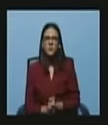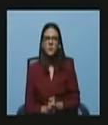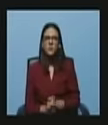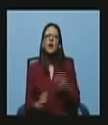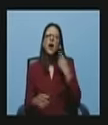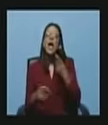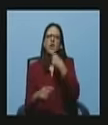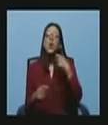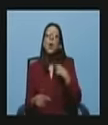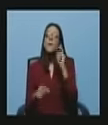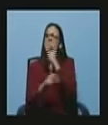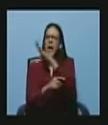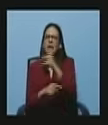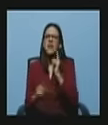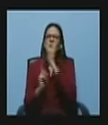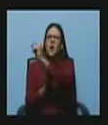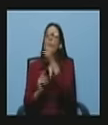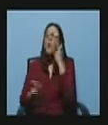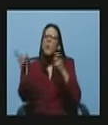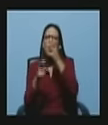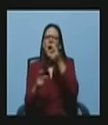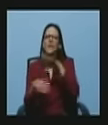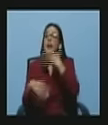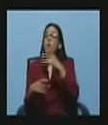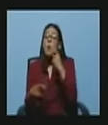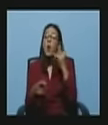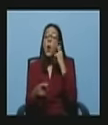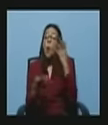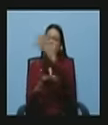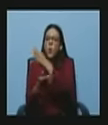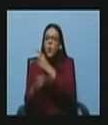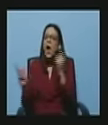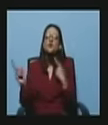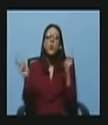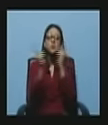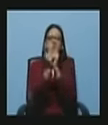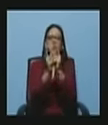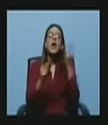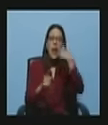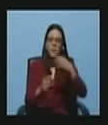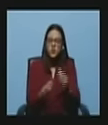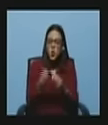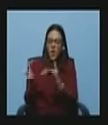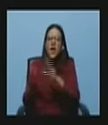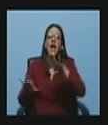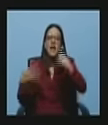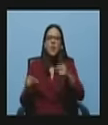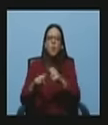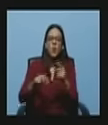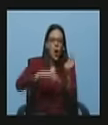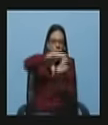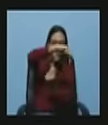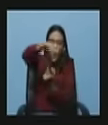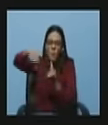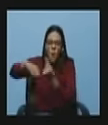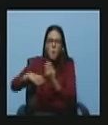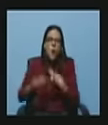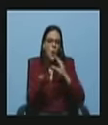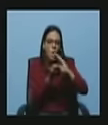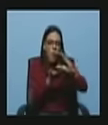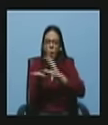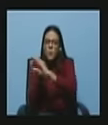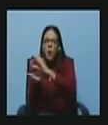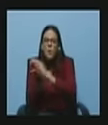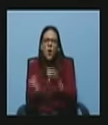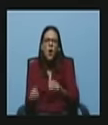me lo entregaba Alberto Sigmund, a mí no, me lo entregaba a alguien que yo enviaba, y ese dinero se le hacía llegar al hijo de Juan Pablo cuando lo inventaba, o sea, al